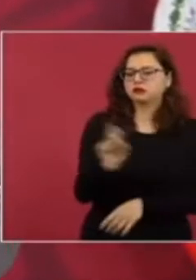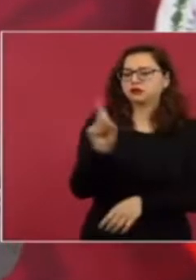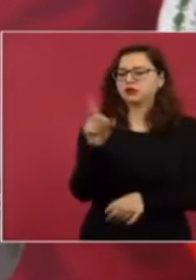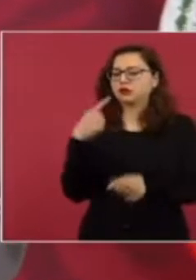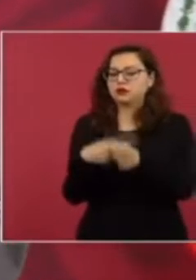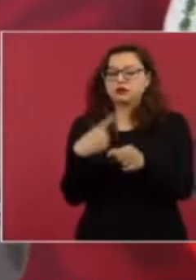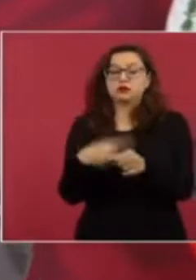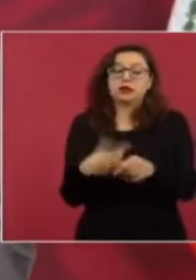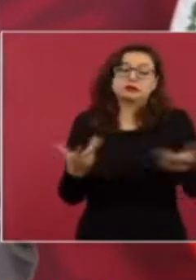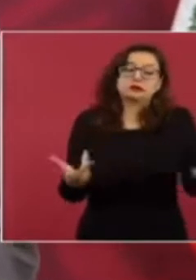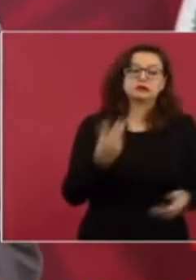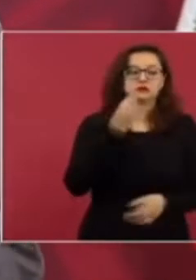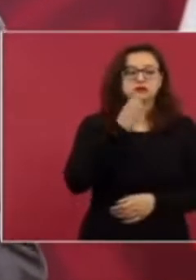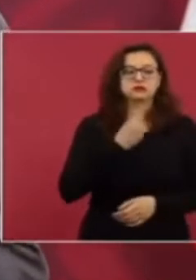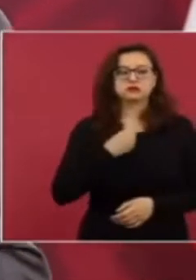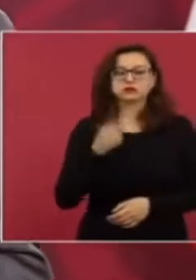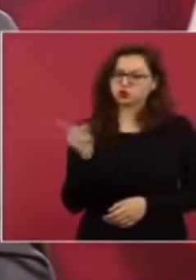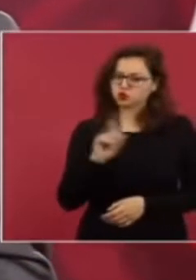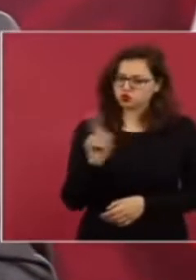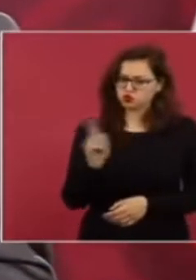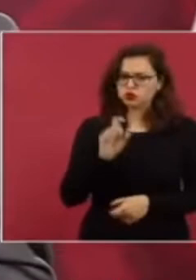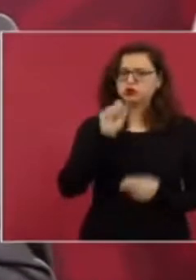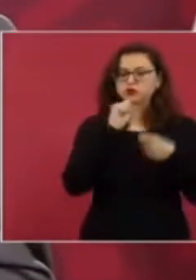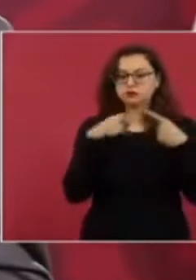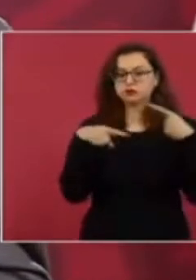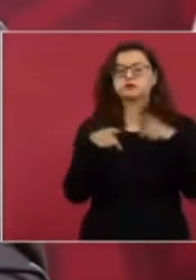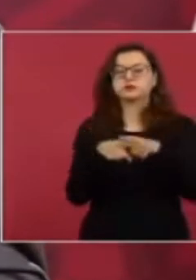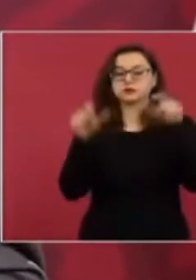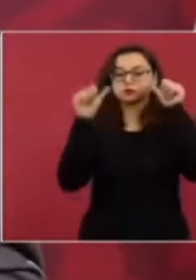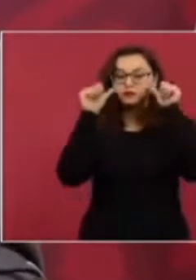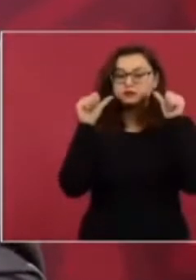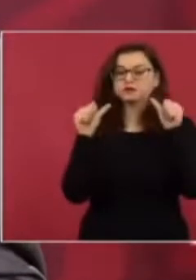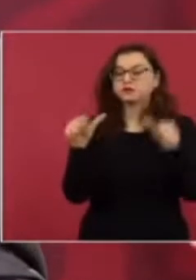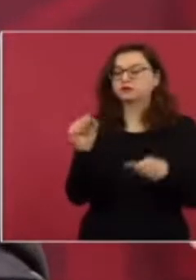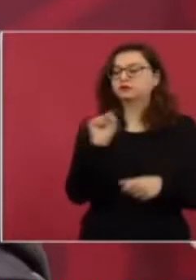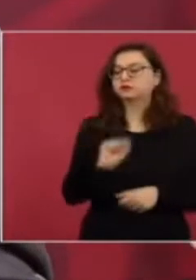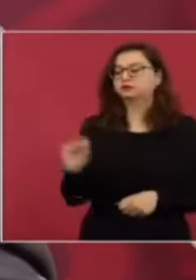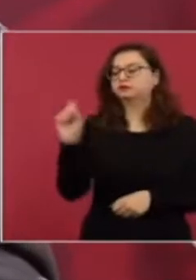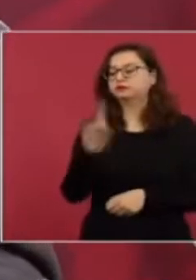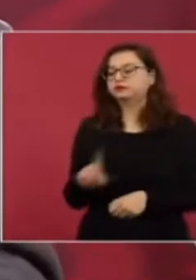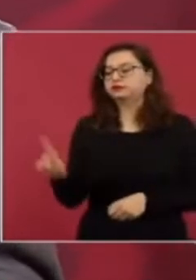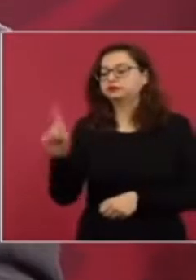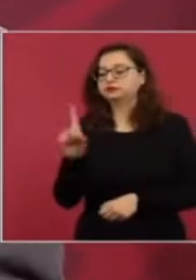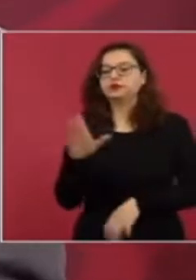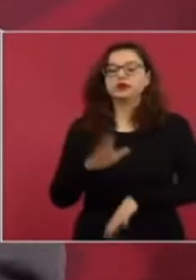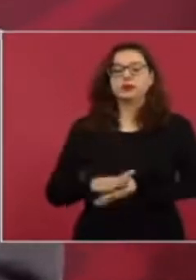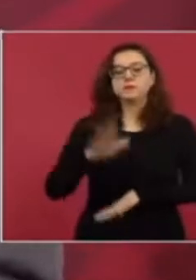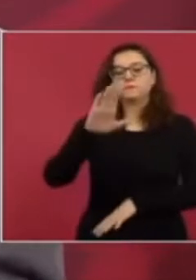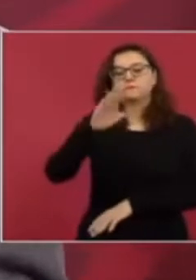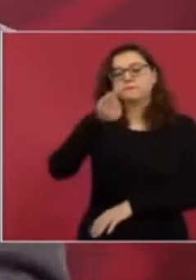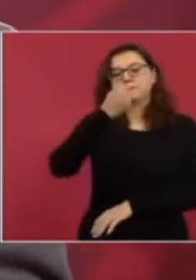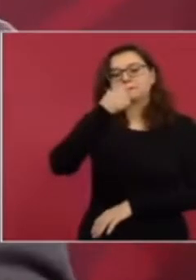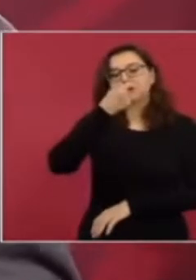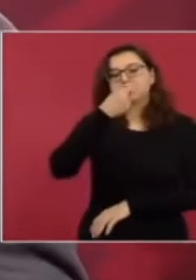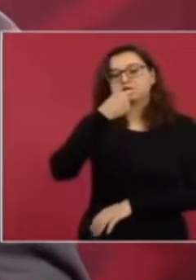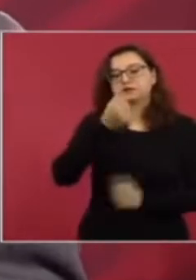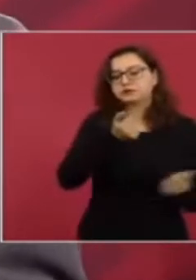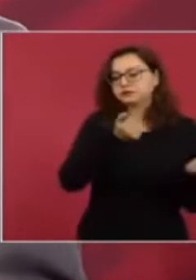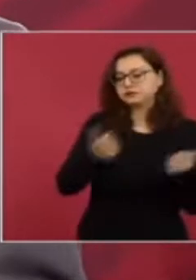semana, que no falten los medicamentos y que toda esta